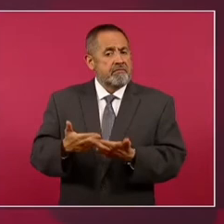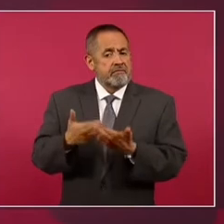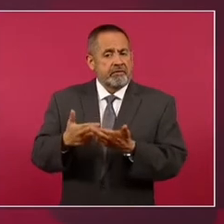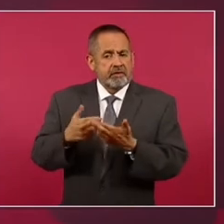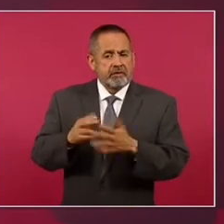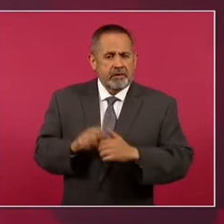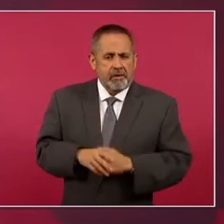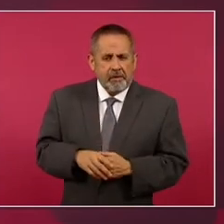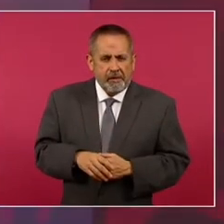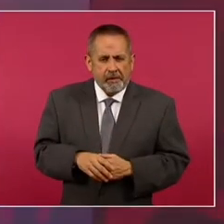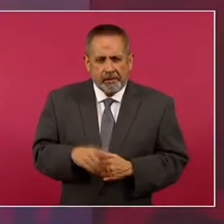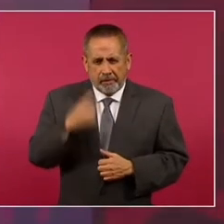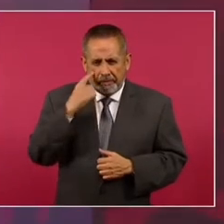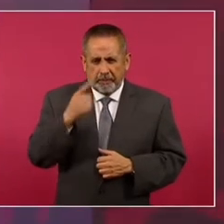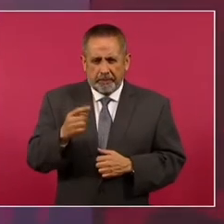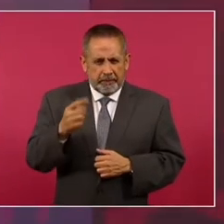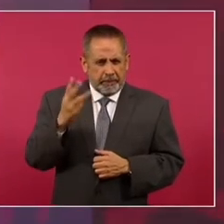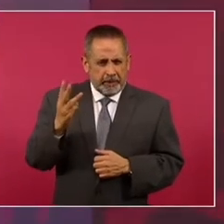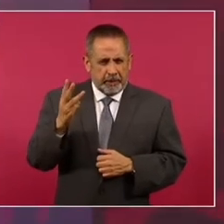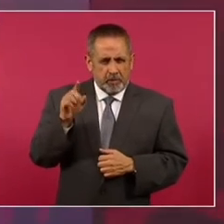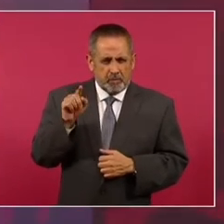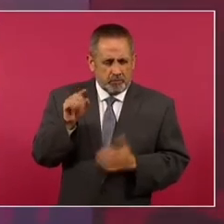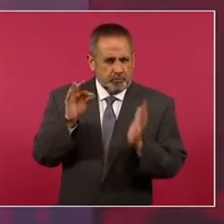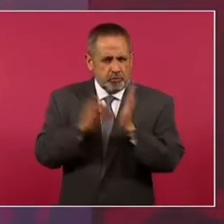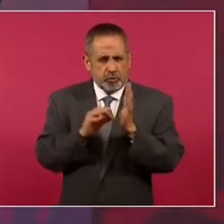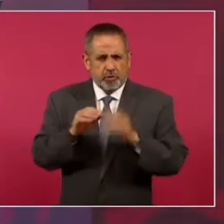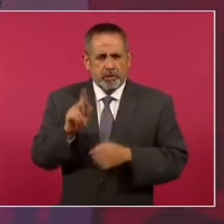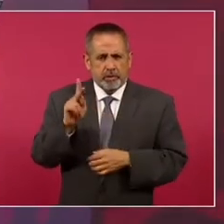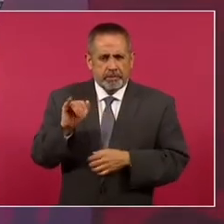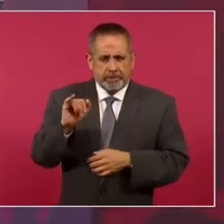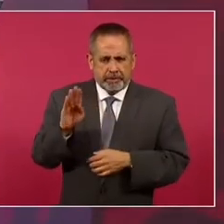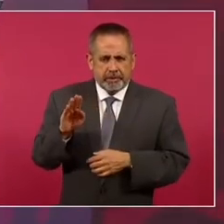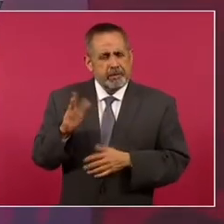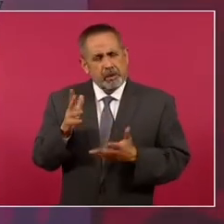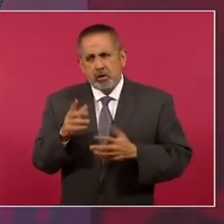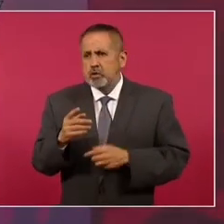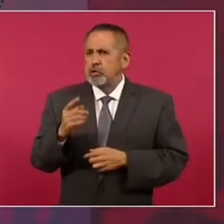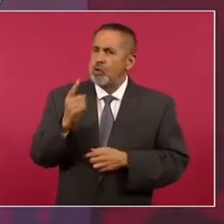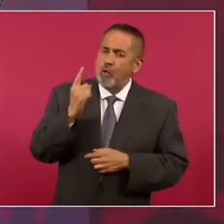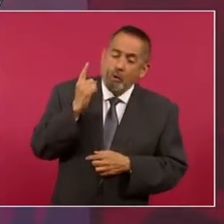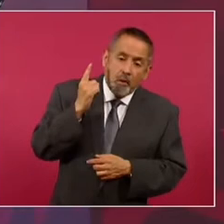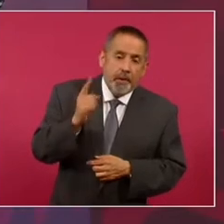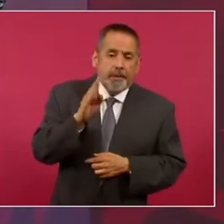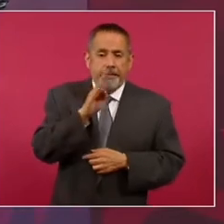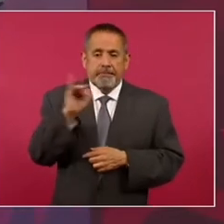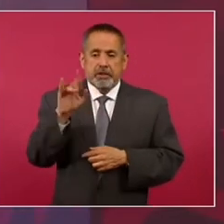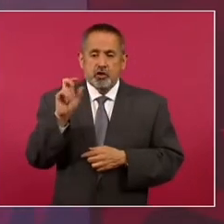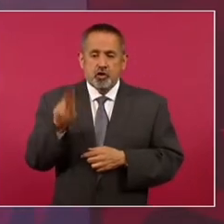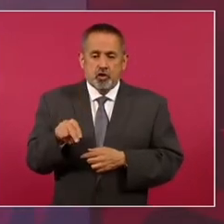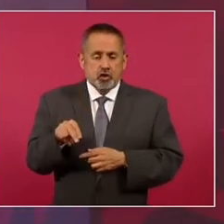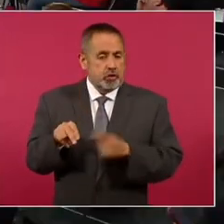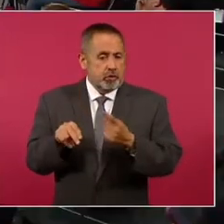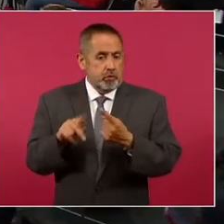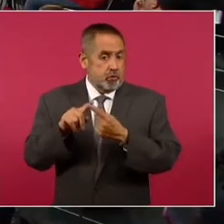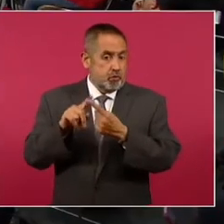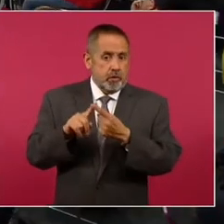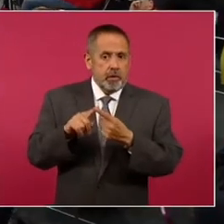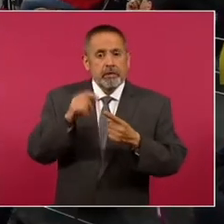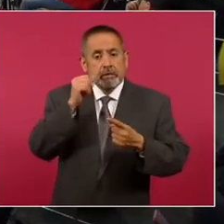Cuando hablo de 3 puntos del producto, estoy hablando de 1 billón. Para que tengan una idea, la operación de